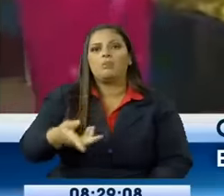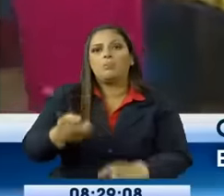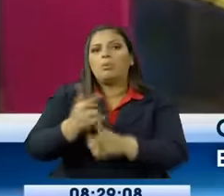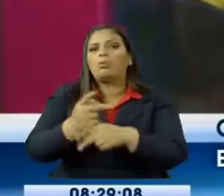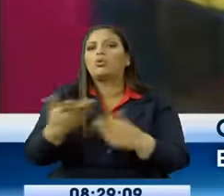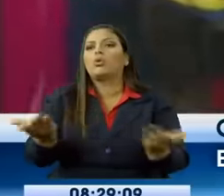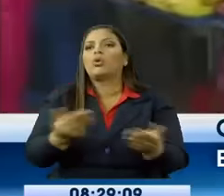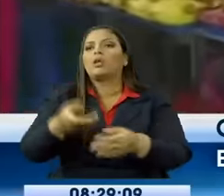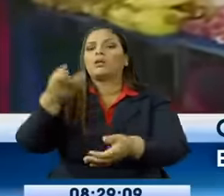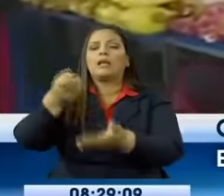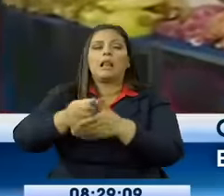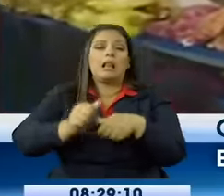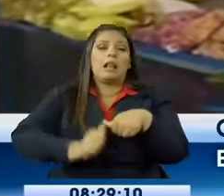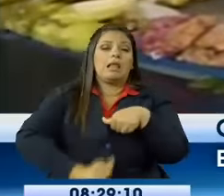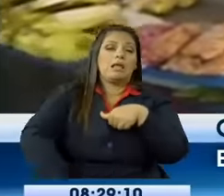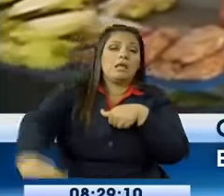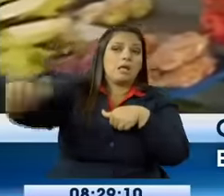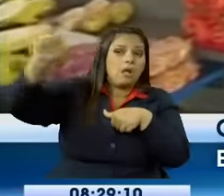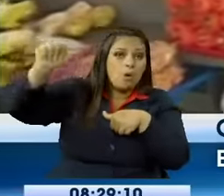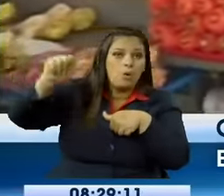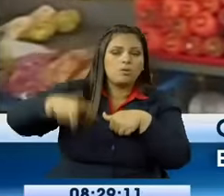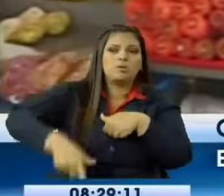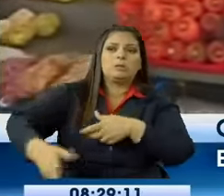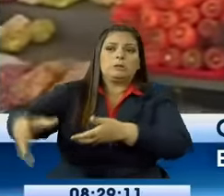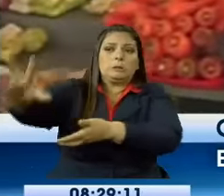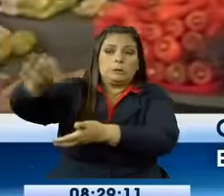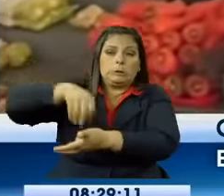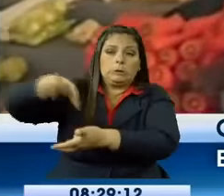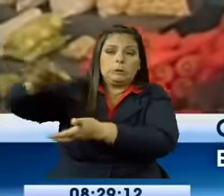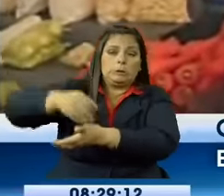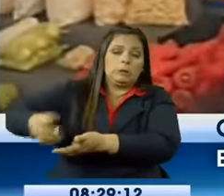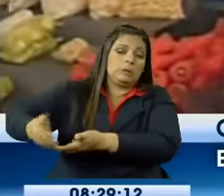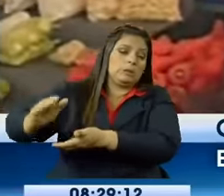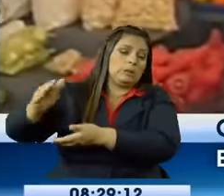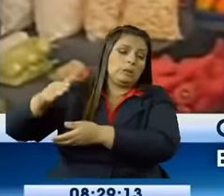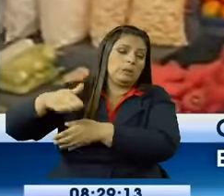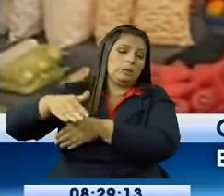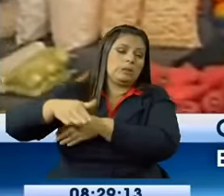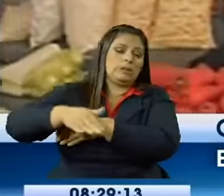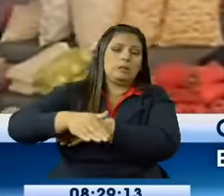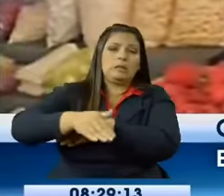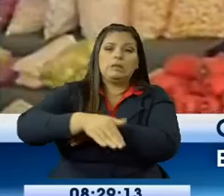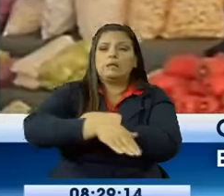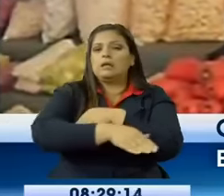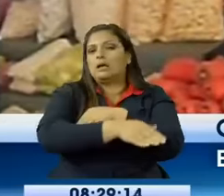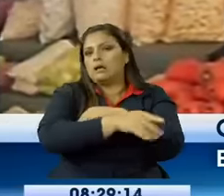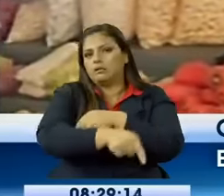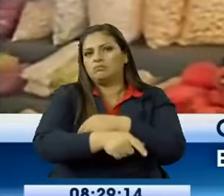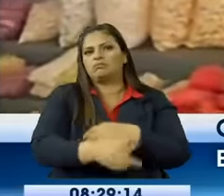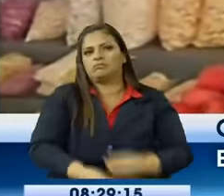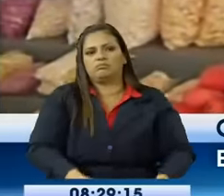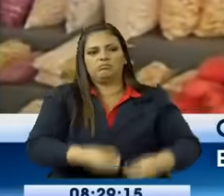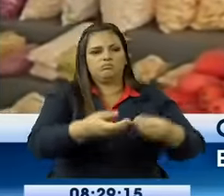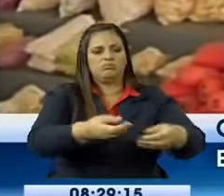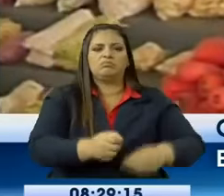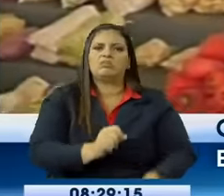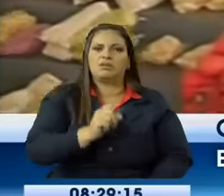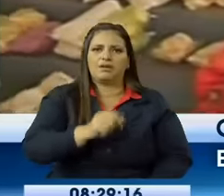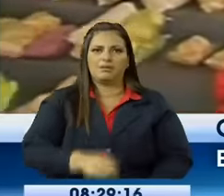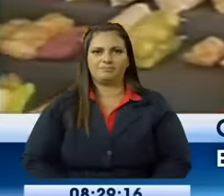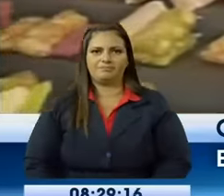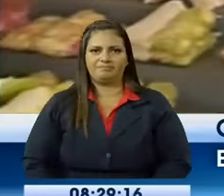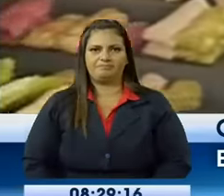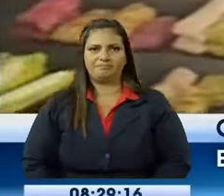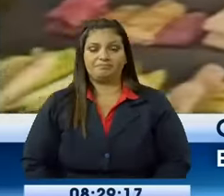para hacerles un antecedente técnico y que ustedes conozcan cómo se produce este incremento. Cuando llueve,